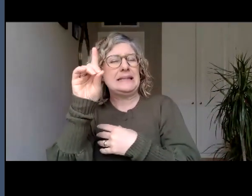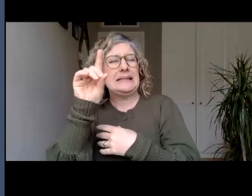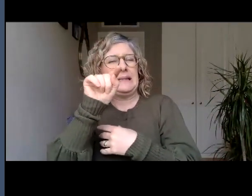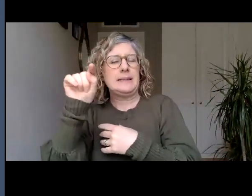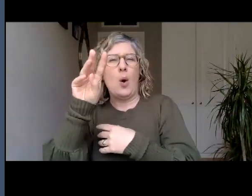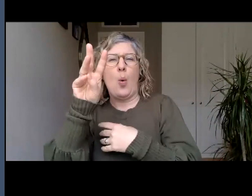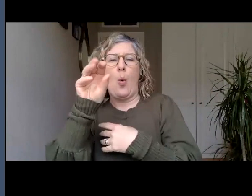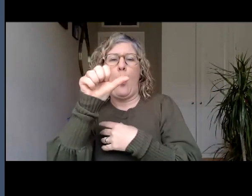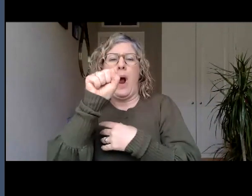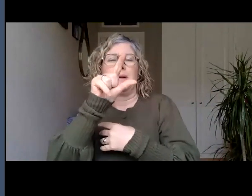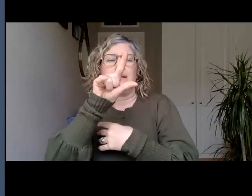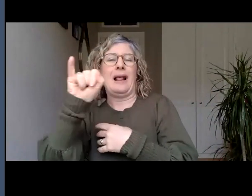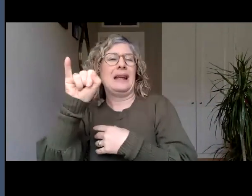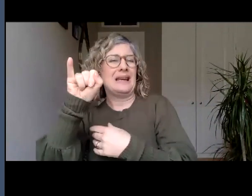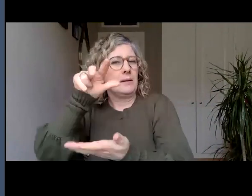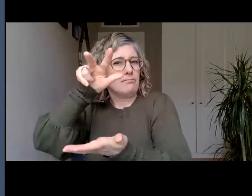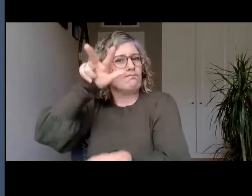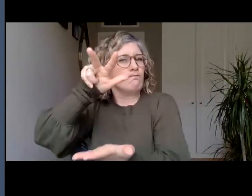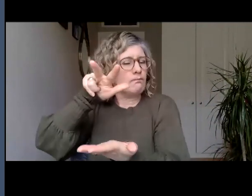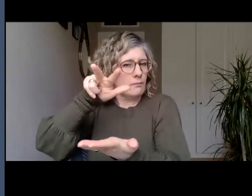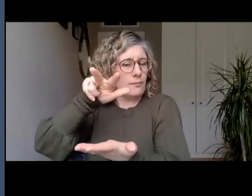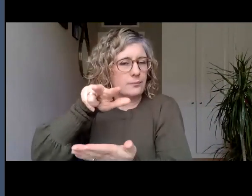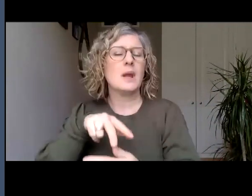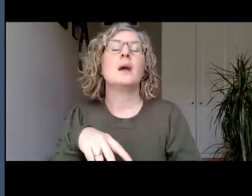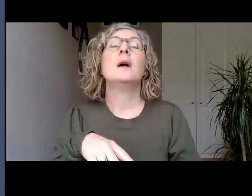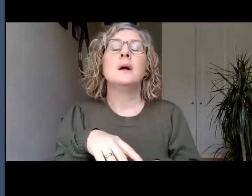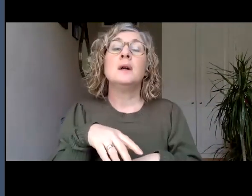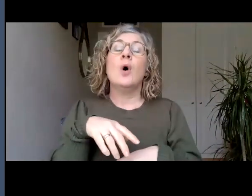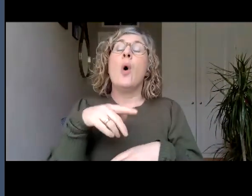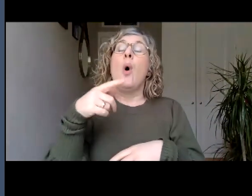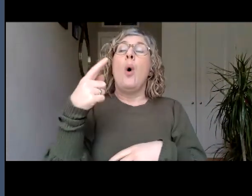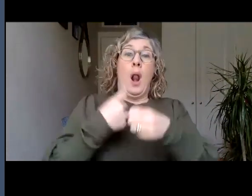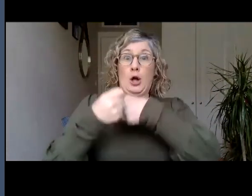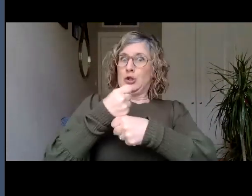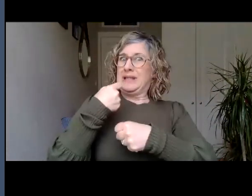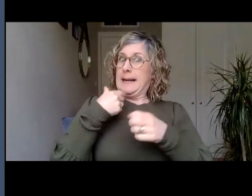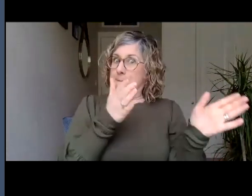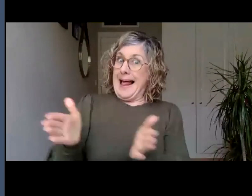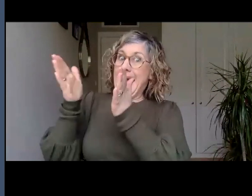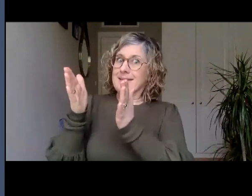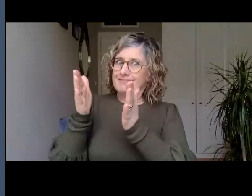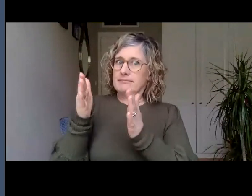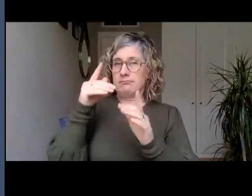les acreditara de alguna manera o tuvieran un documento que les acreditara